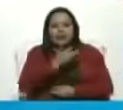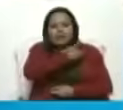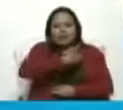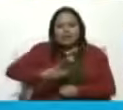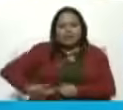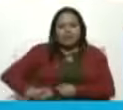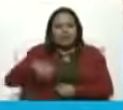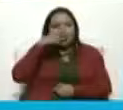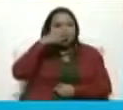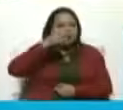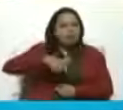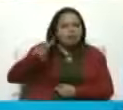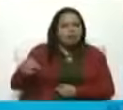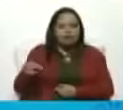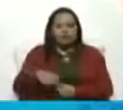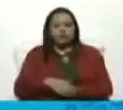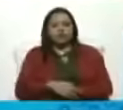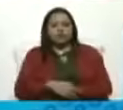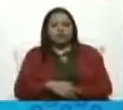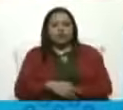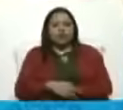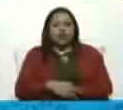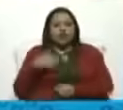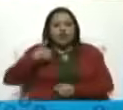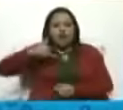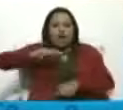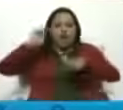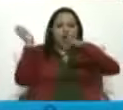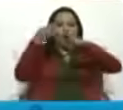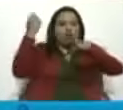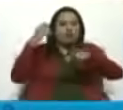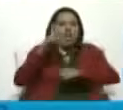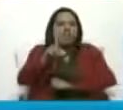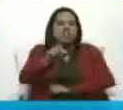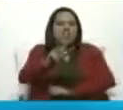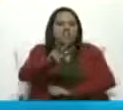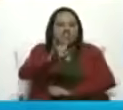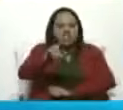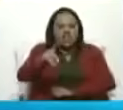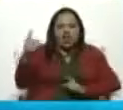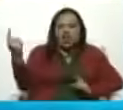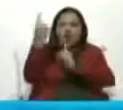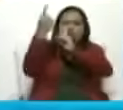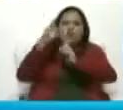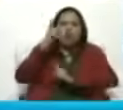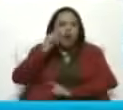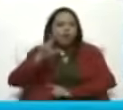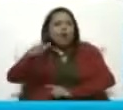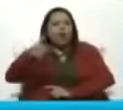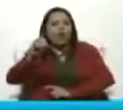presidente del pueblo, y llevo la onda de David contra Goliat.